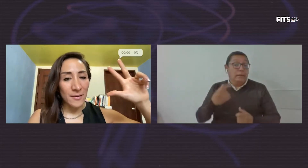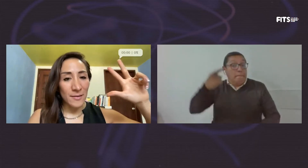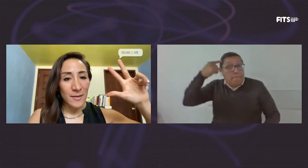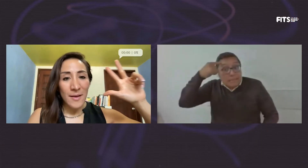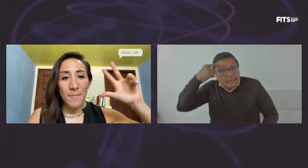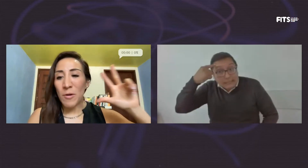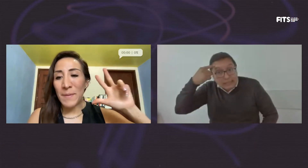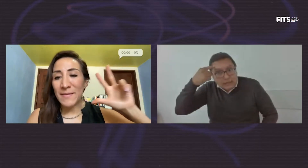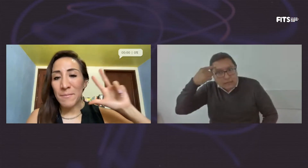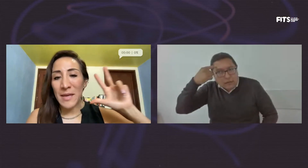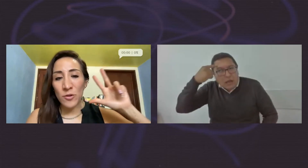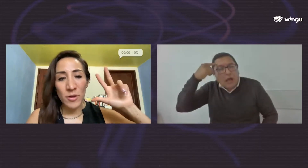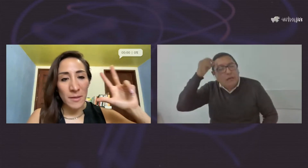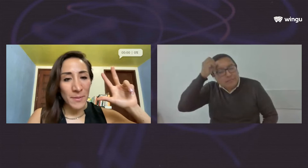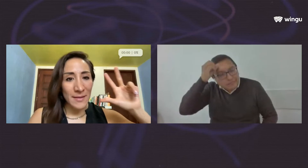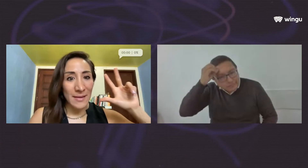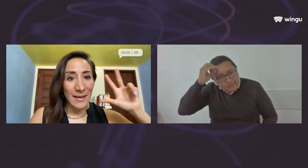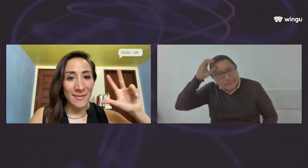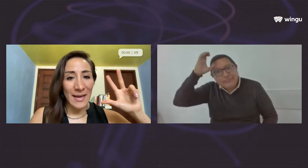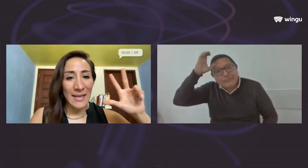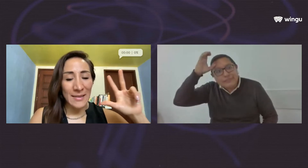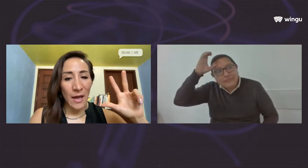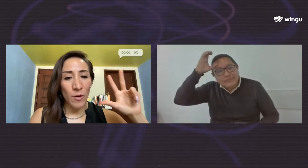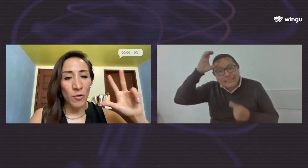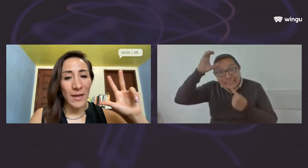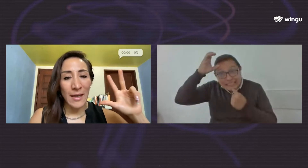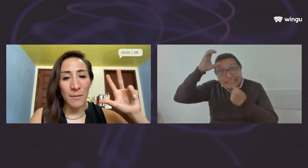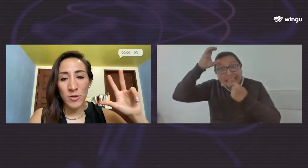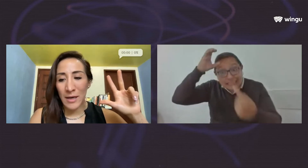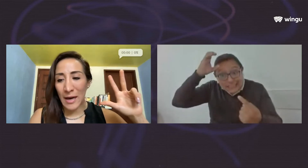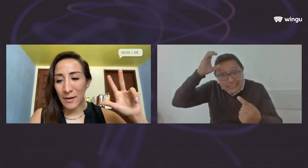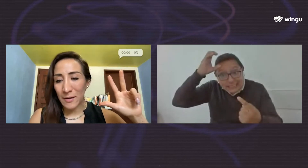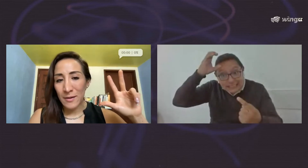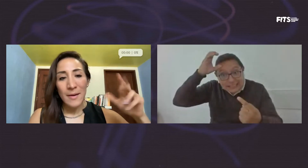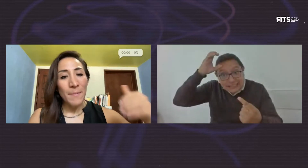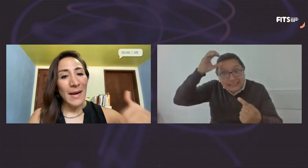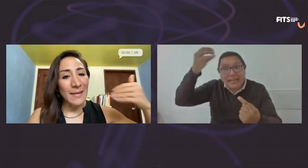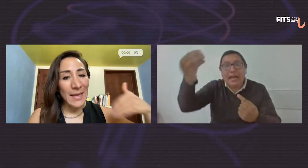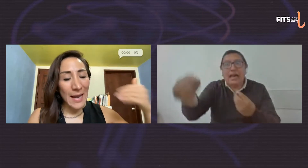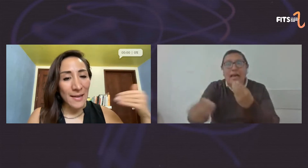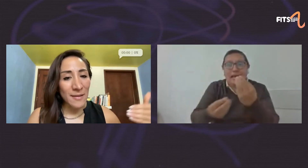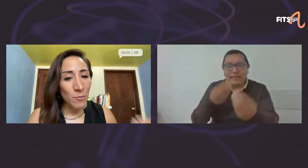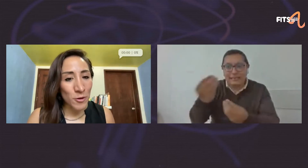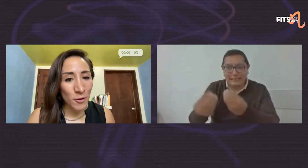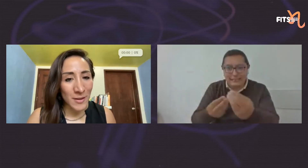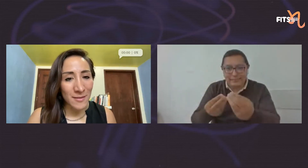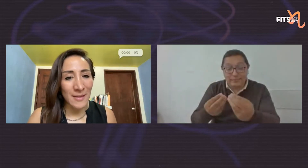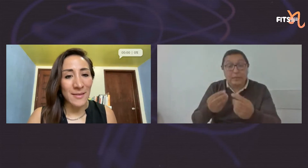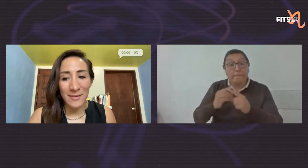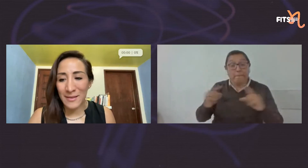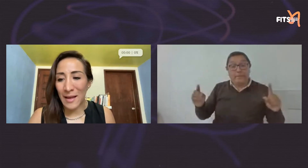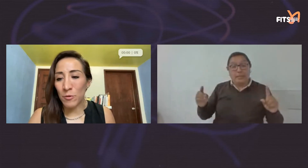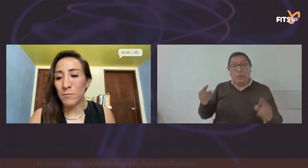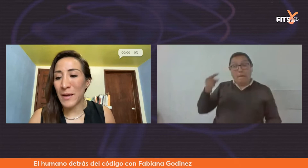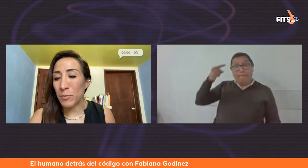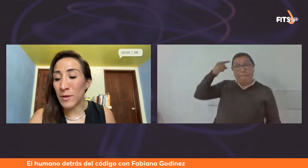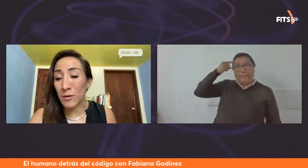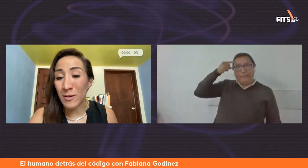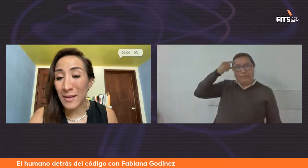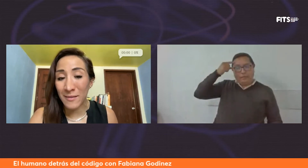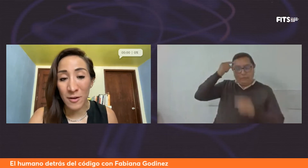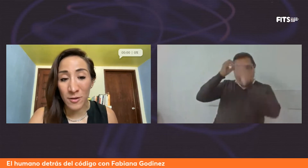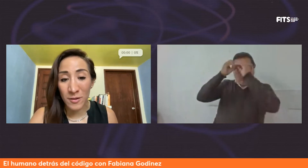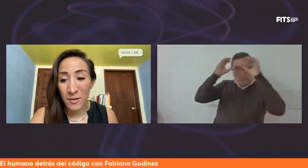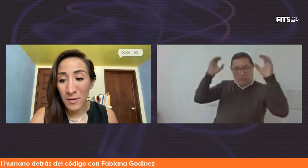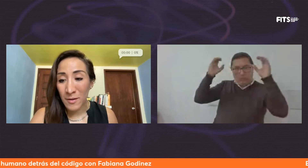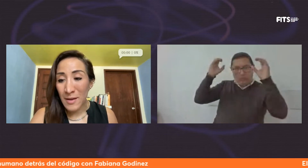hacer. Pero el pensamiento siempre tiene que estar alineado a donde queremos llegar para generar las emociones que necesitamos para ponernos